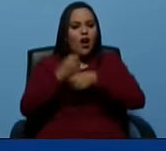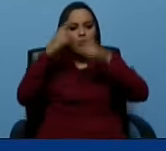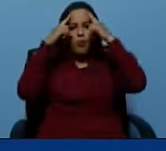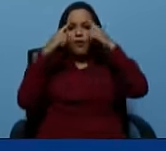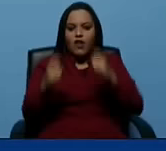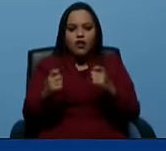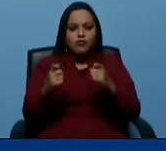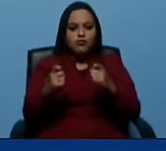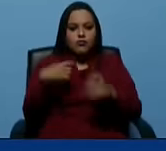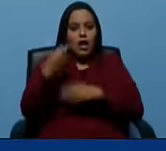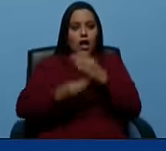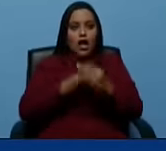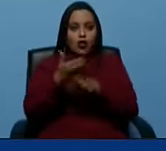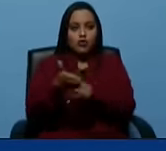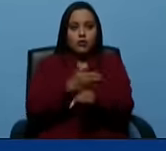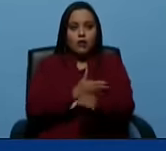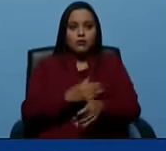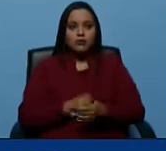que han hecho.